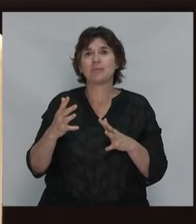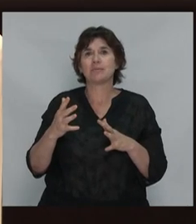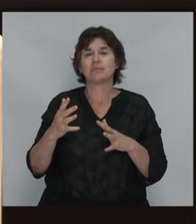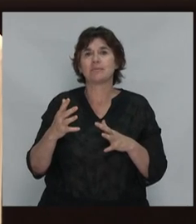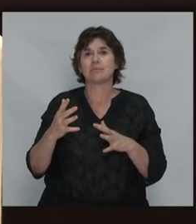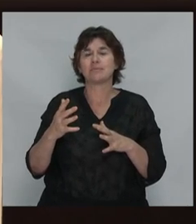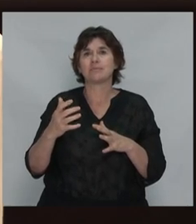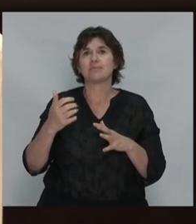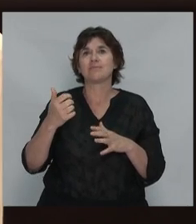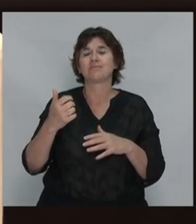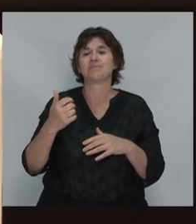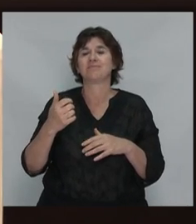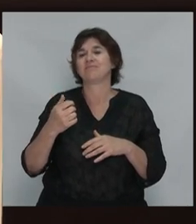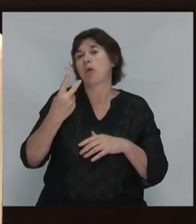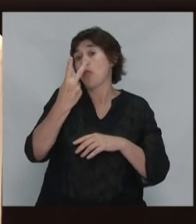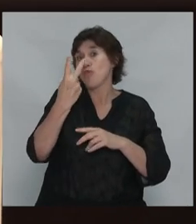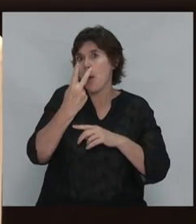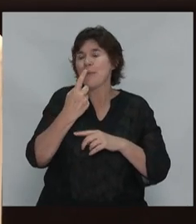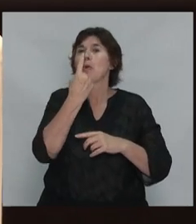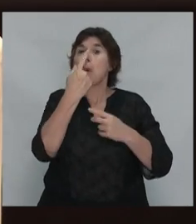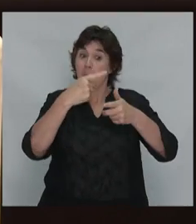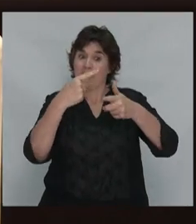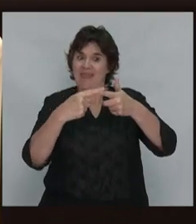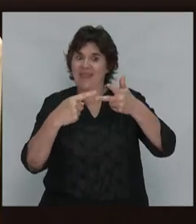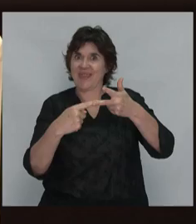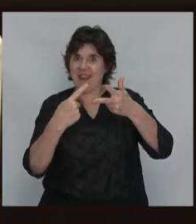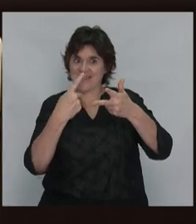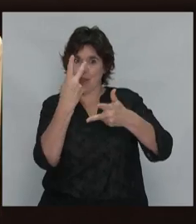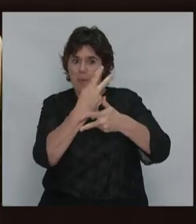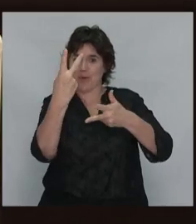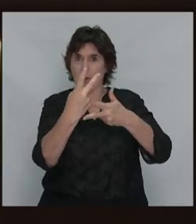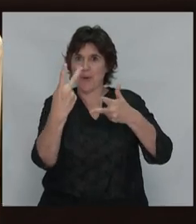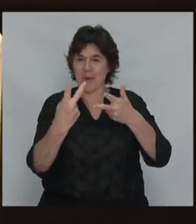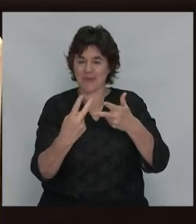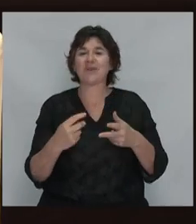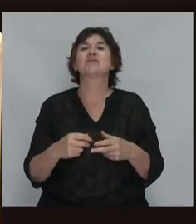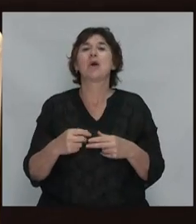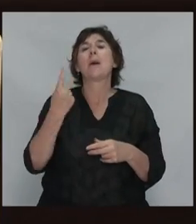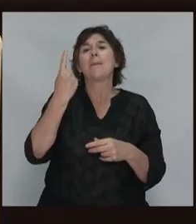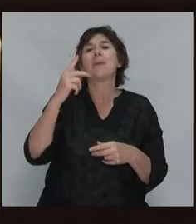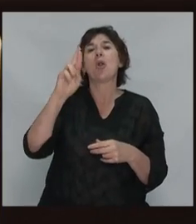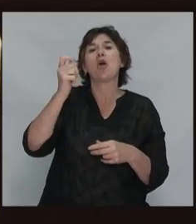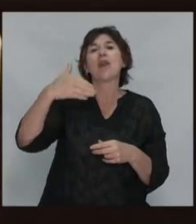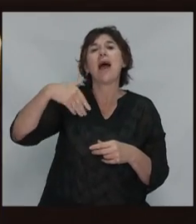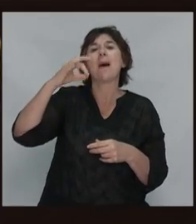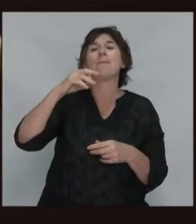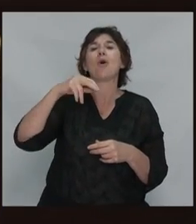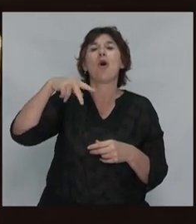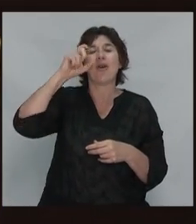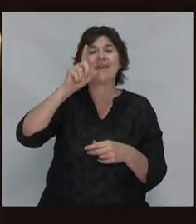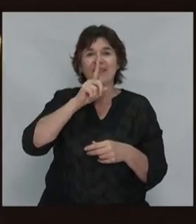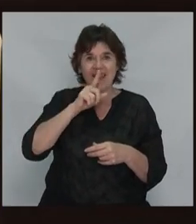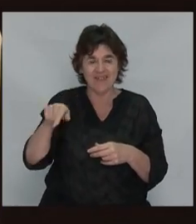por el desafío en primer lugar le voy a dar la palabra a ignacio ramonet conocido por todos